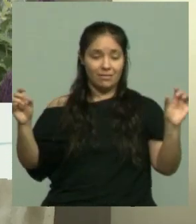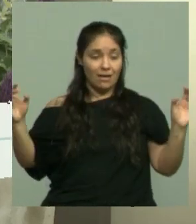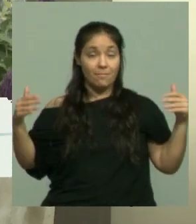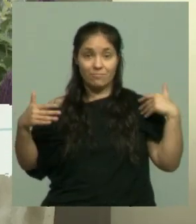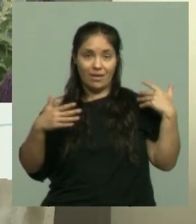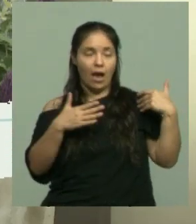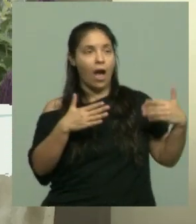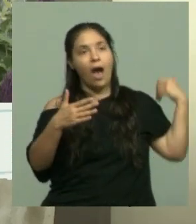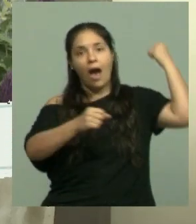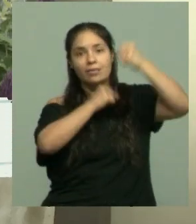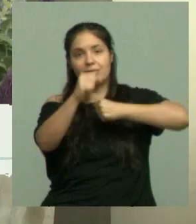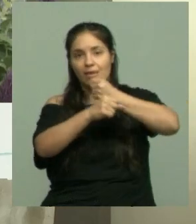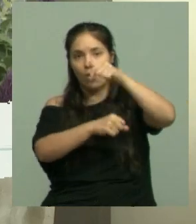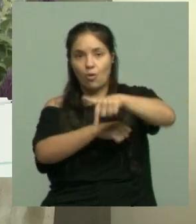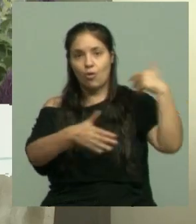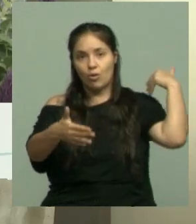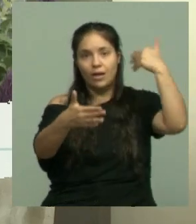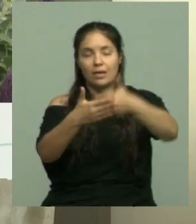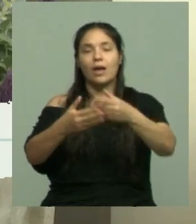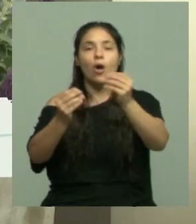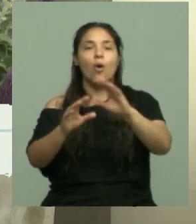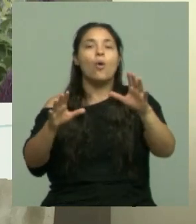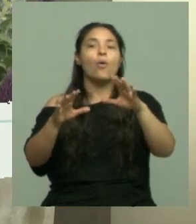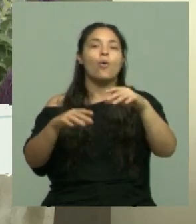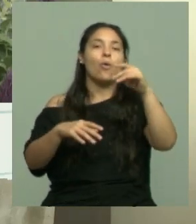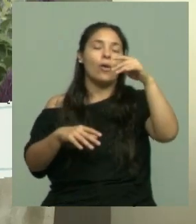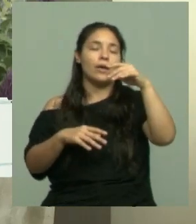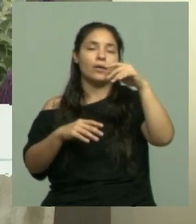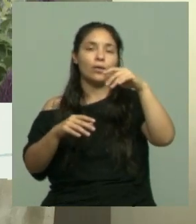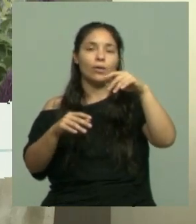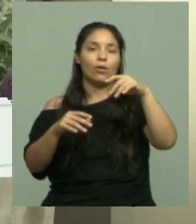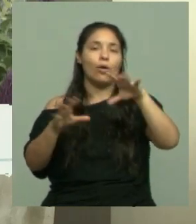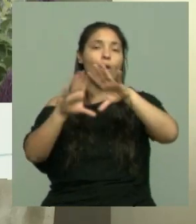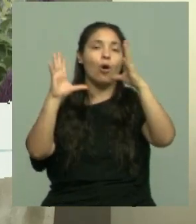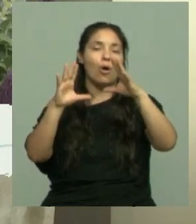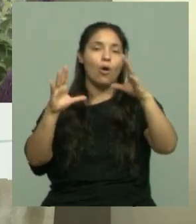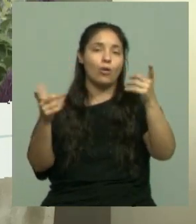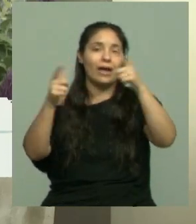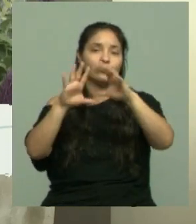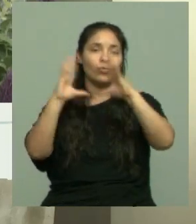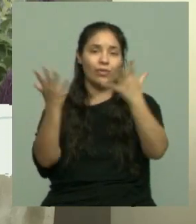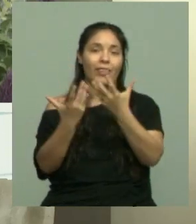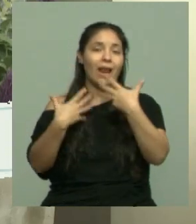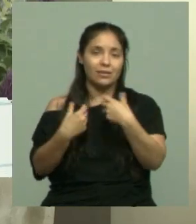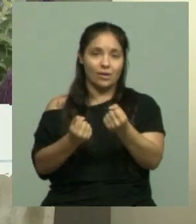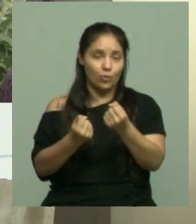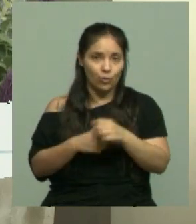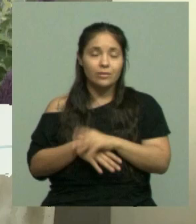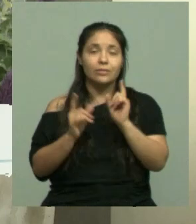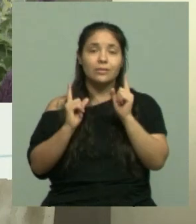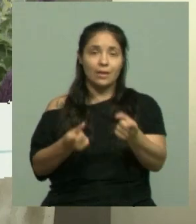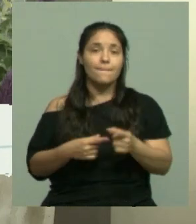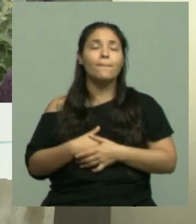a la Organización Mundial de la Salud, pero que se va acentuando año a año, no ha dejado de serlo este año. Digo, también es un tema que nos pone un